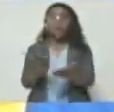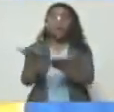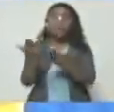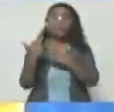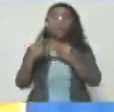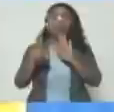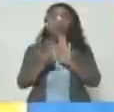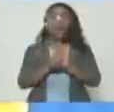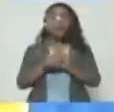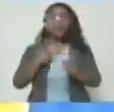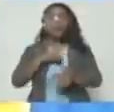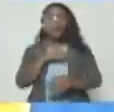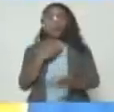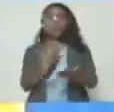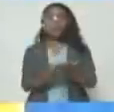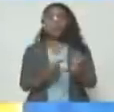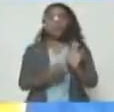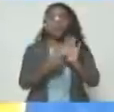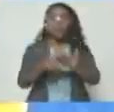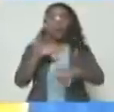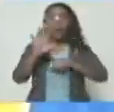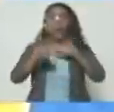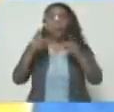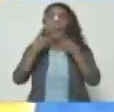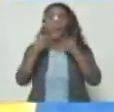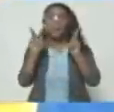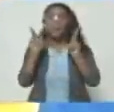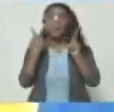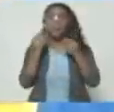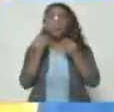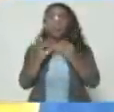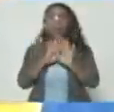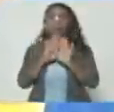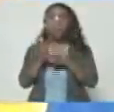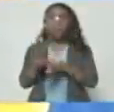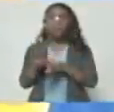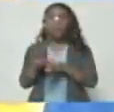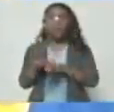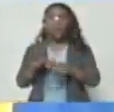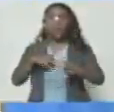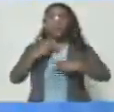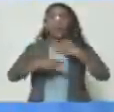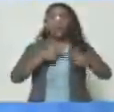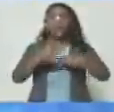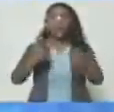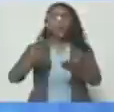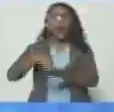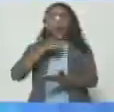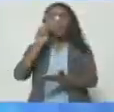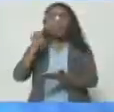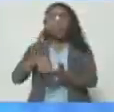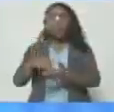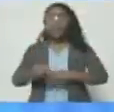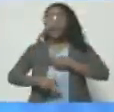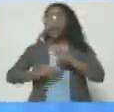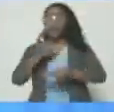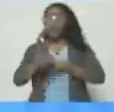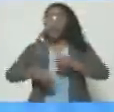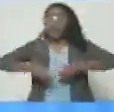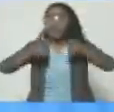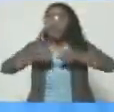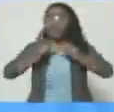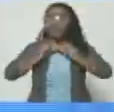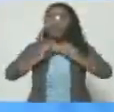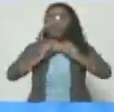la ley que presentaremos, la ley de compra pública, para favorecer la producción nacional y garantizar mercado